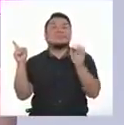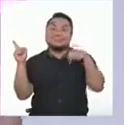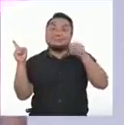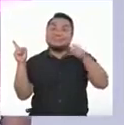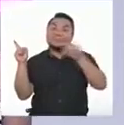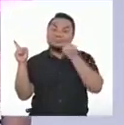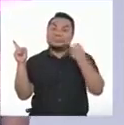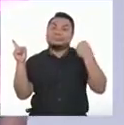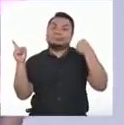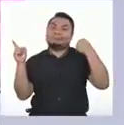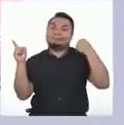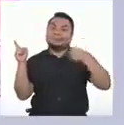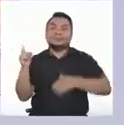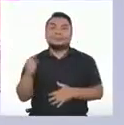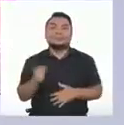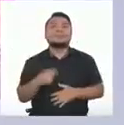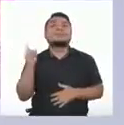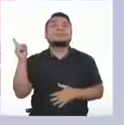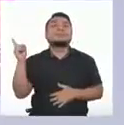¡Sí!